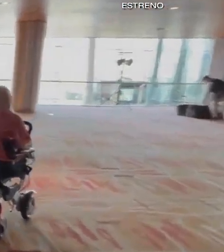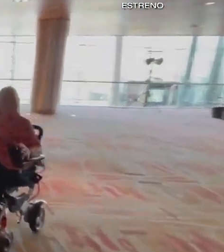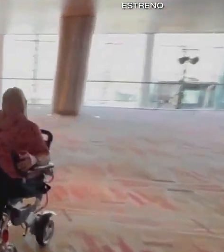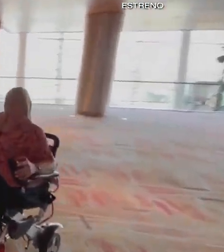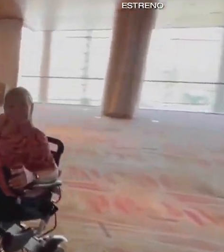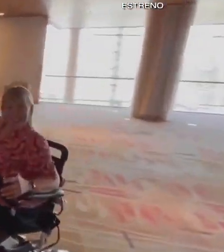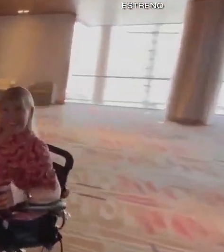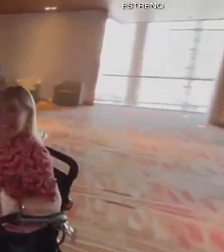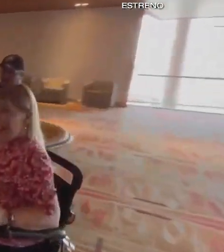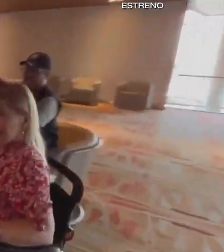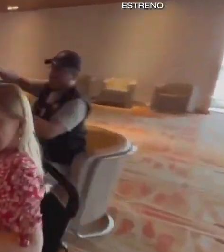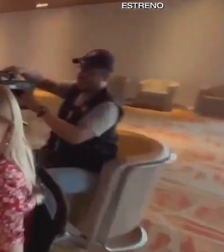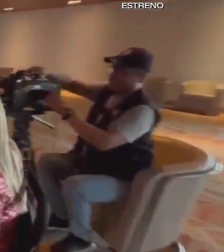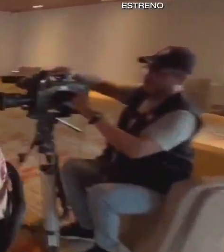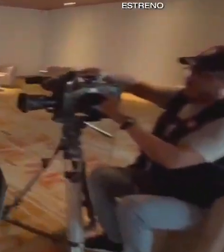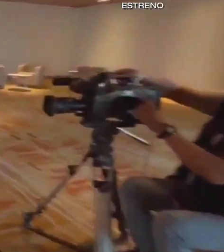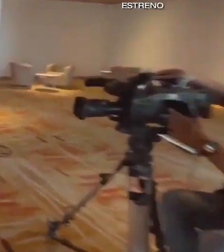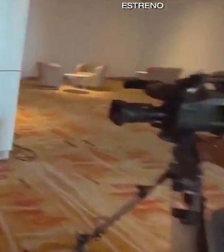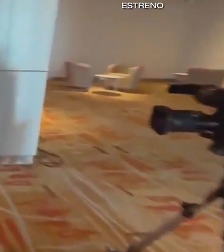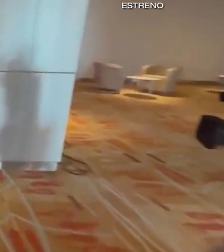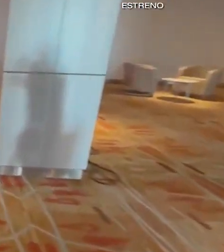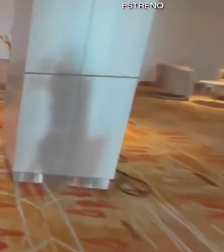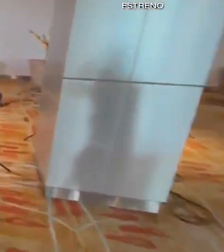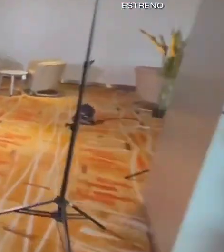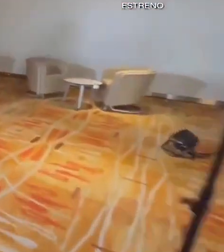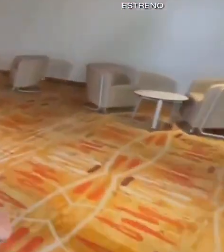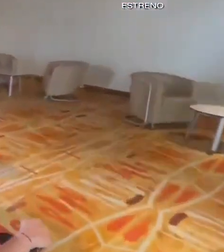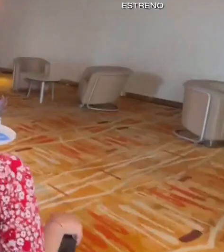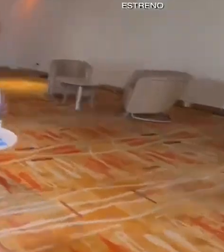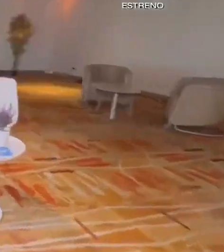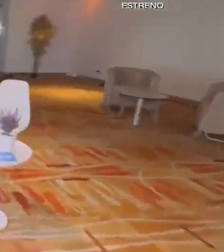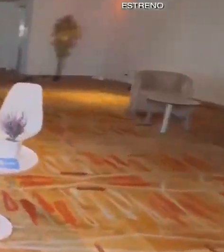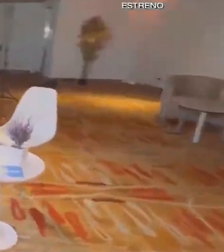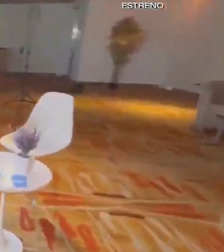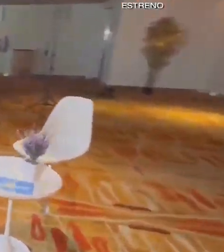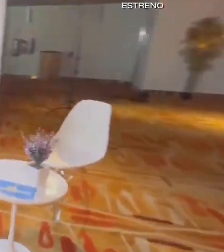Hola chicos, Hola, Gina. Gina. Hola, hola, Gina. Hola.